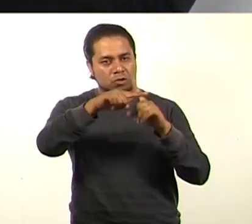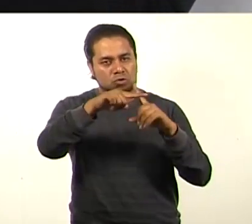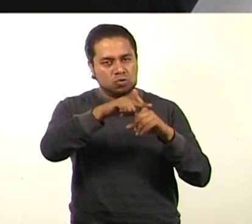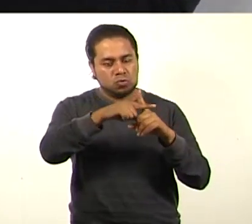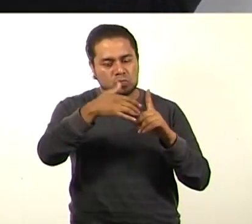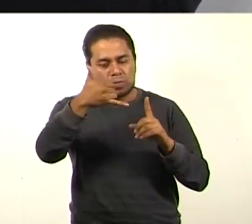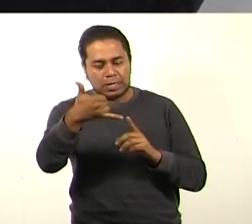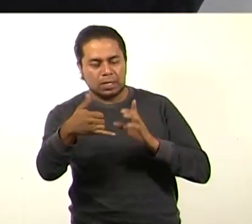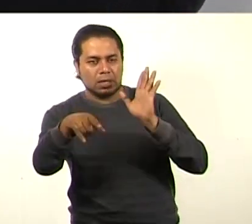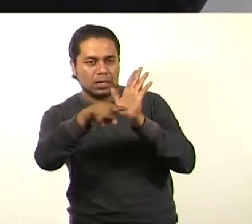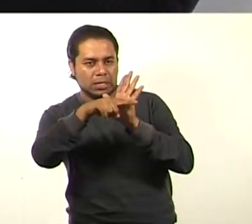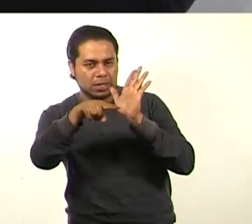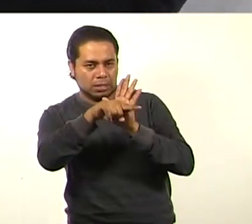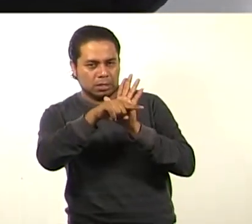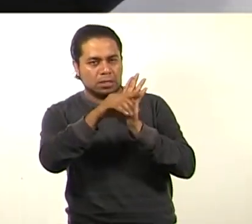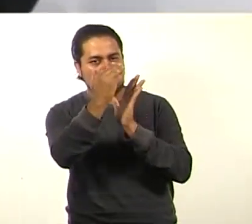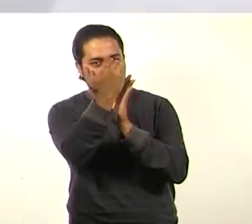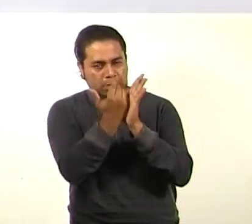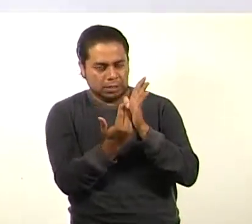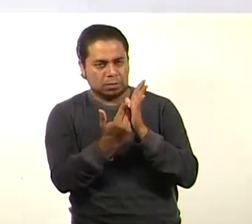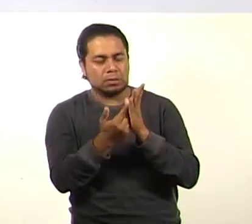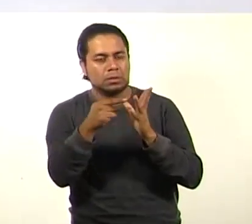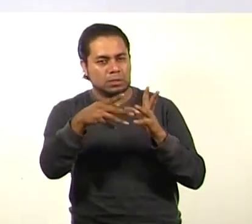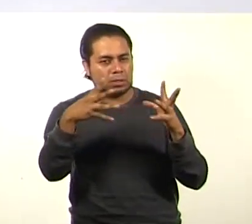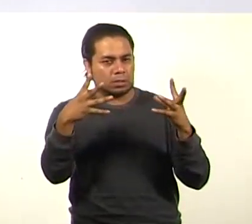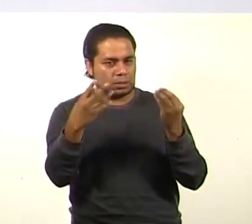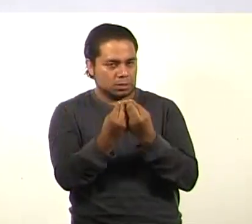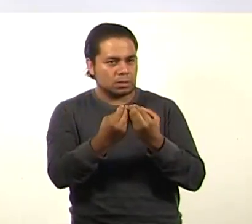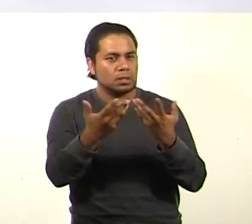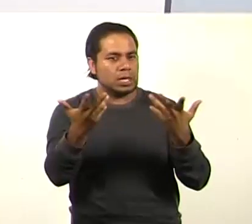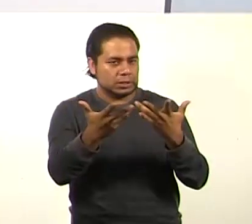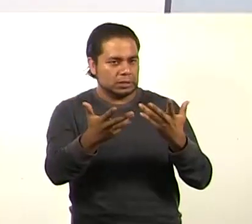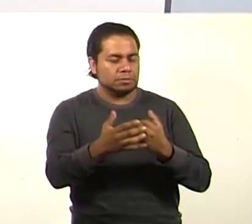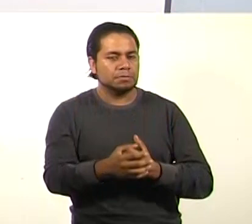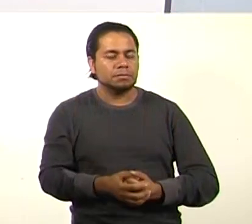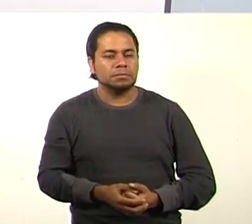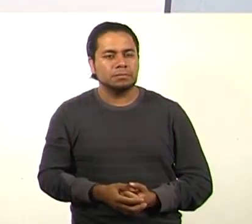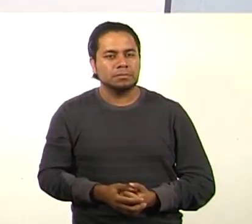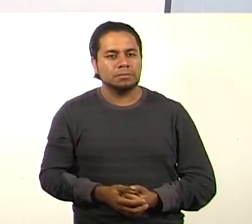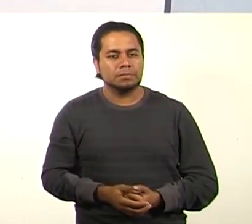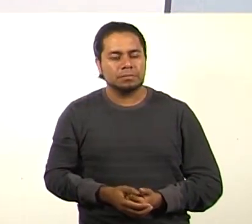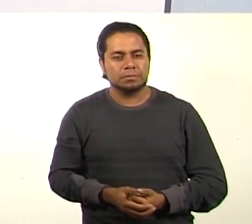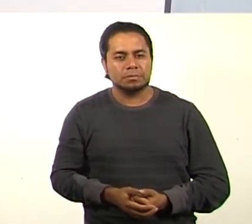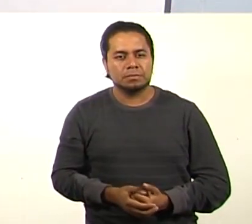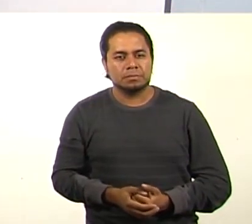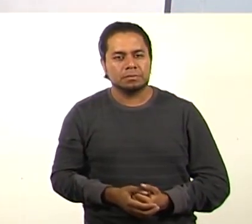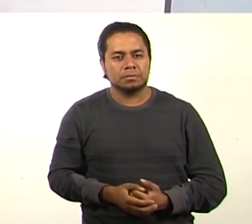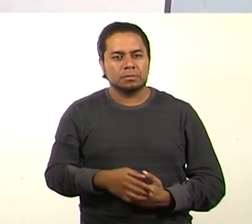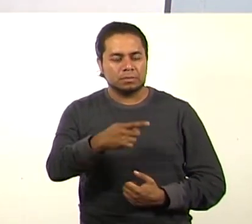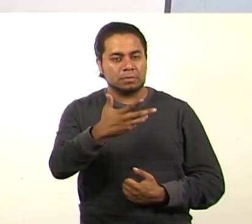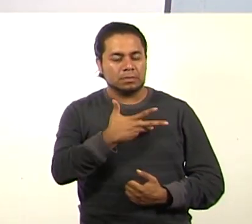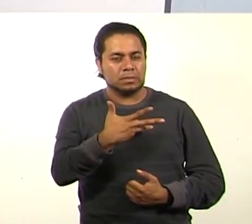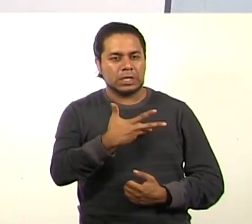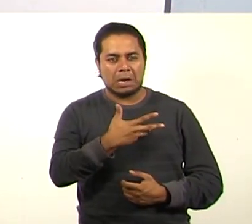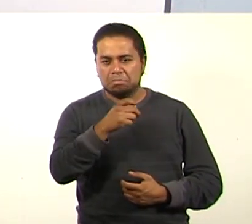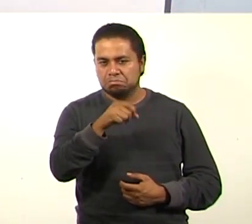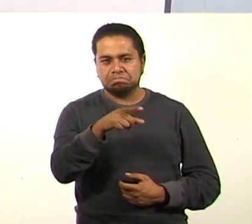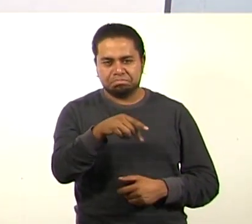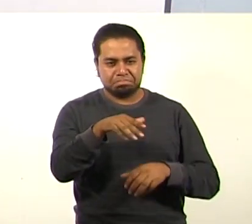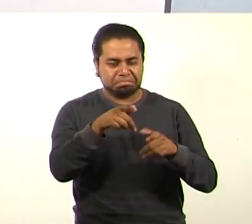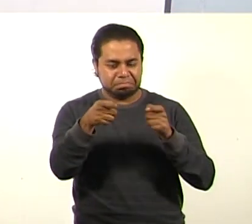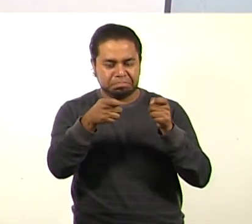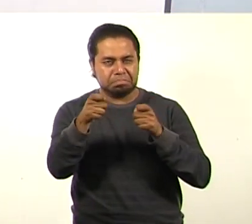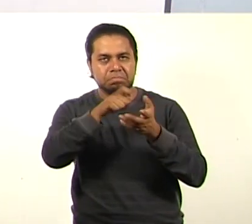suma y resta. Aquí tenemos las mismas reglas para ambas